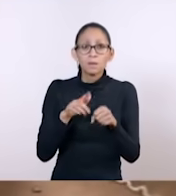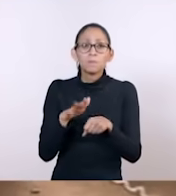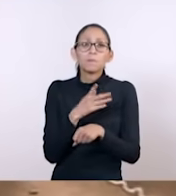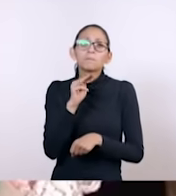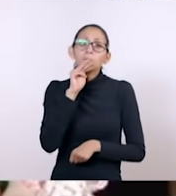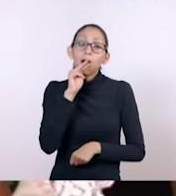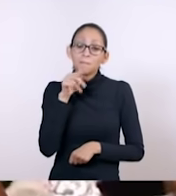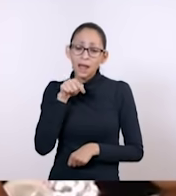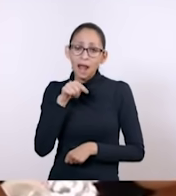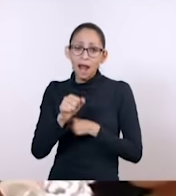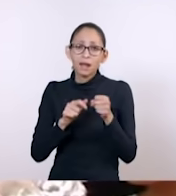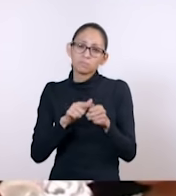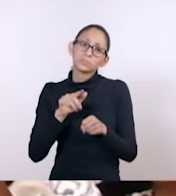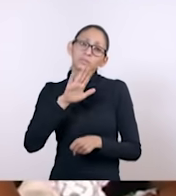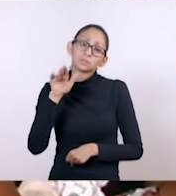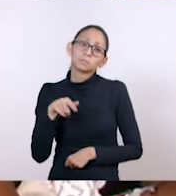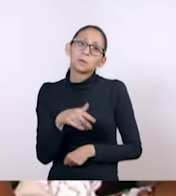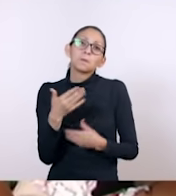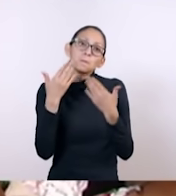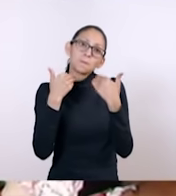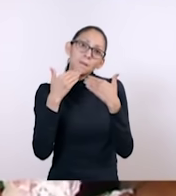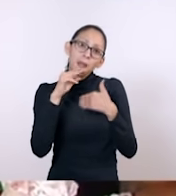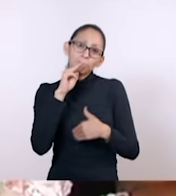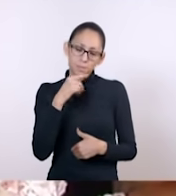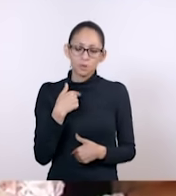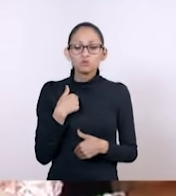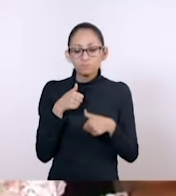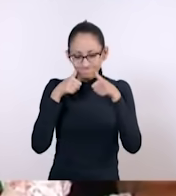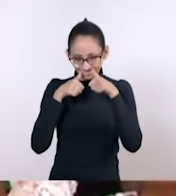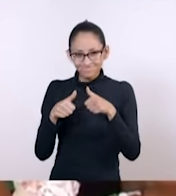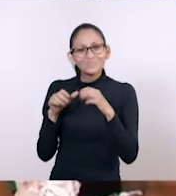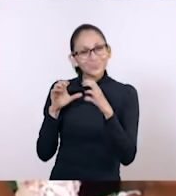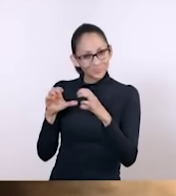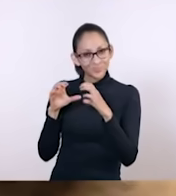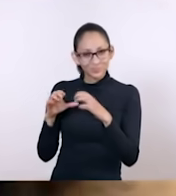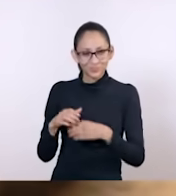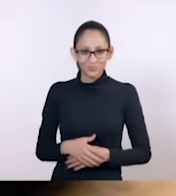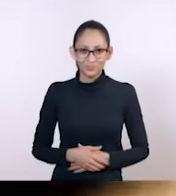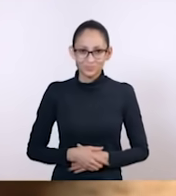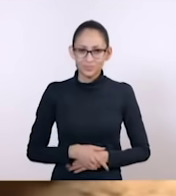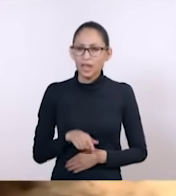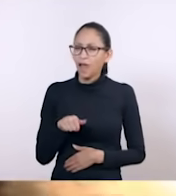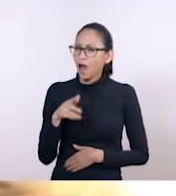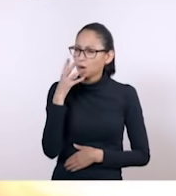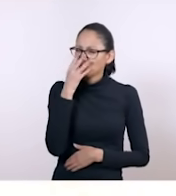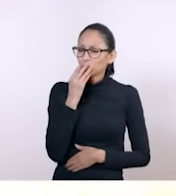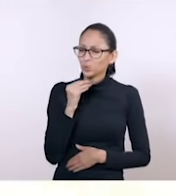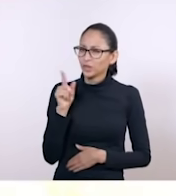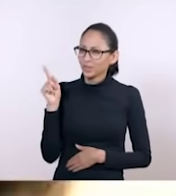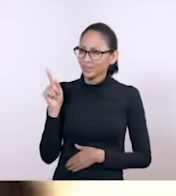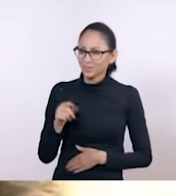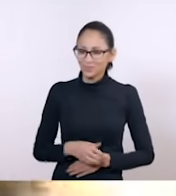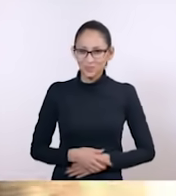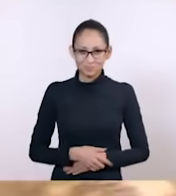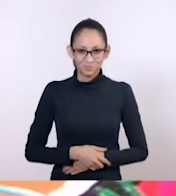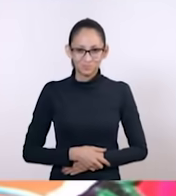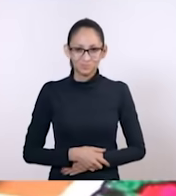a la mamá. Se quedó huerfanito y yo lo voy a cuidar. Está bien bonito.